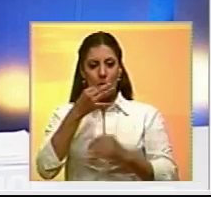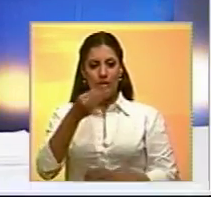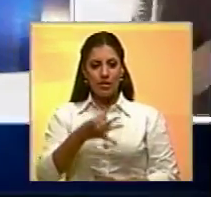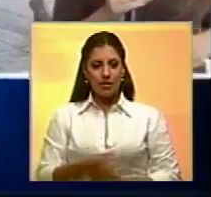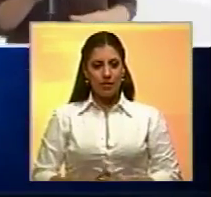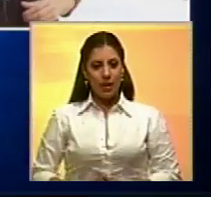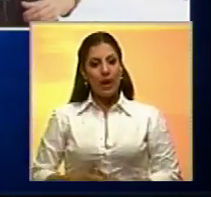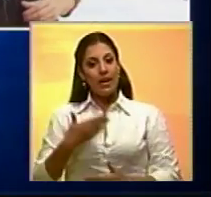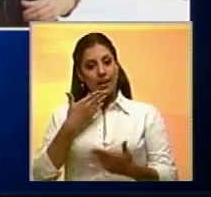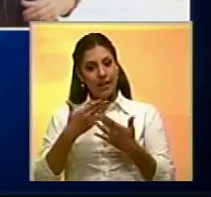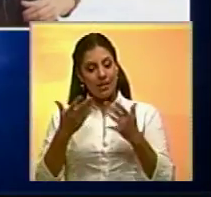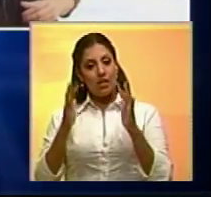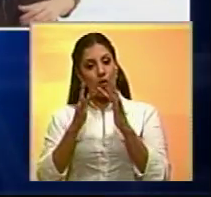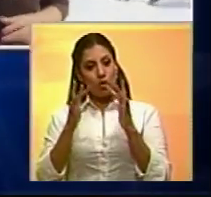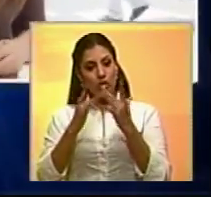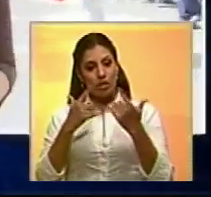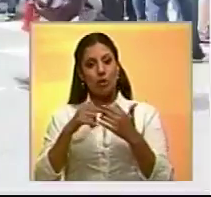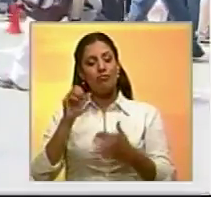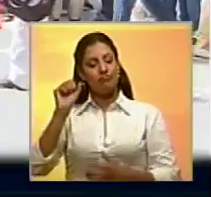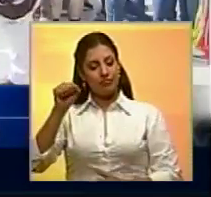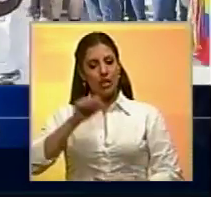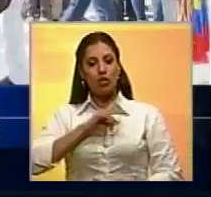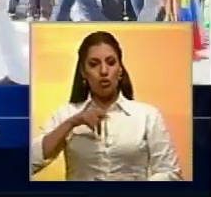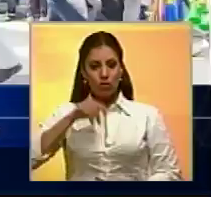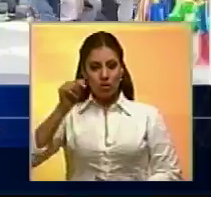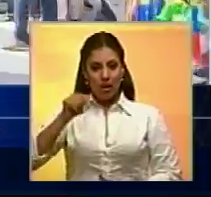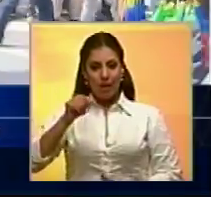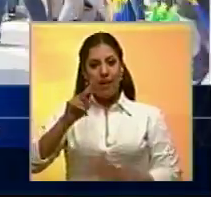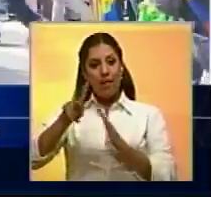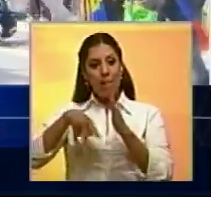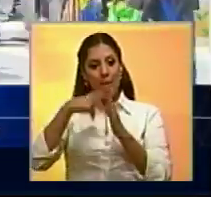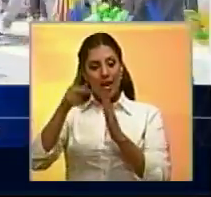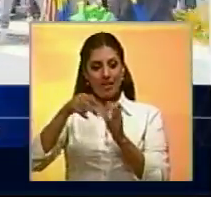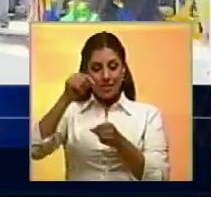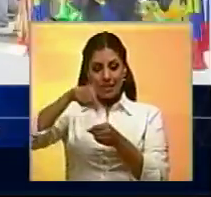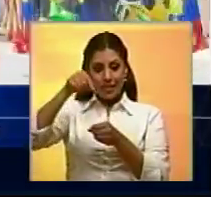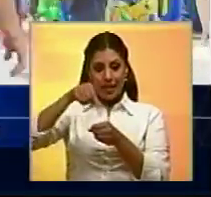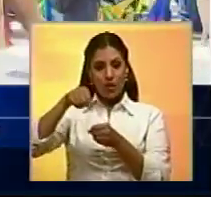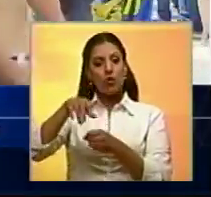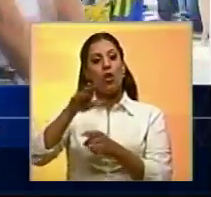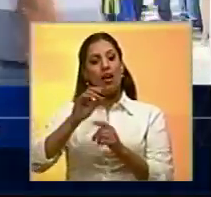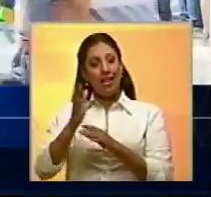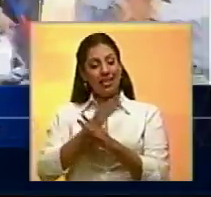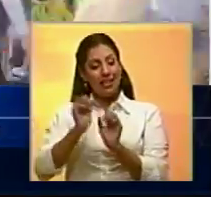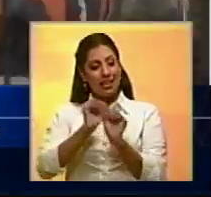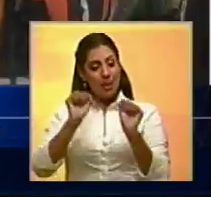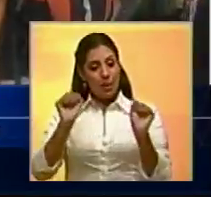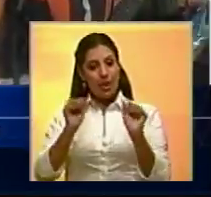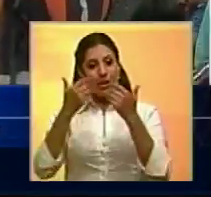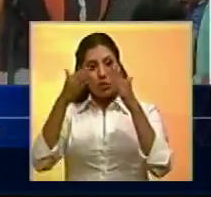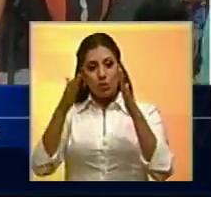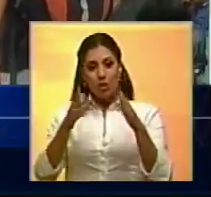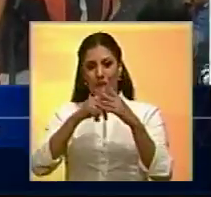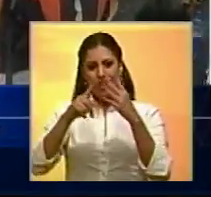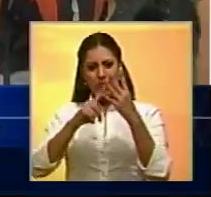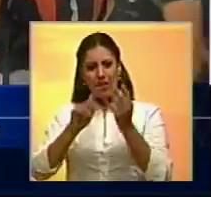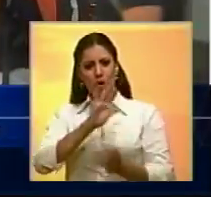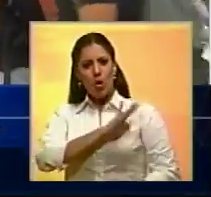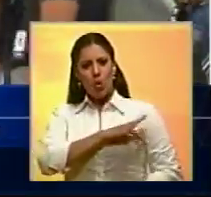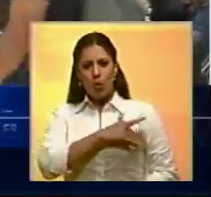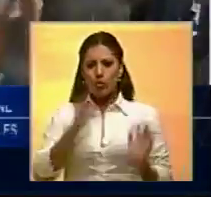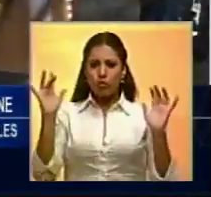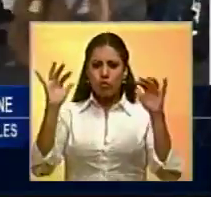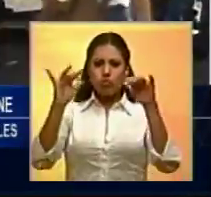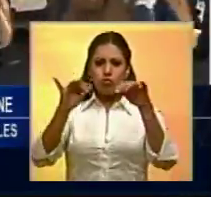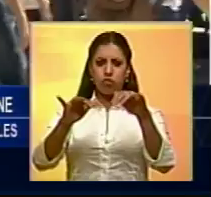tardes. Gracias por el pase desde los estudios. Efectivamente nos encontramos desde la Plaza Brión de Chacayito, en donde desde tempranas horas estudiantes de diversas universidades